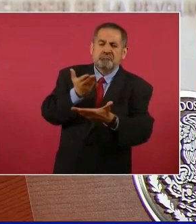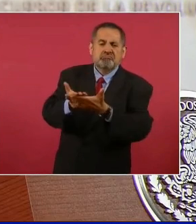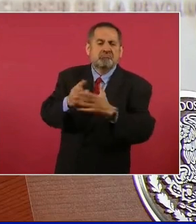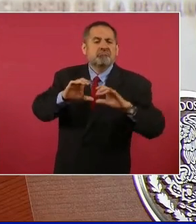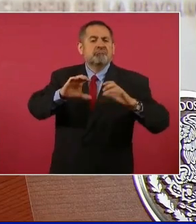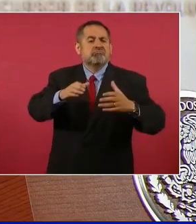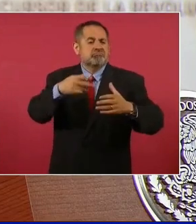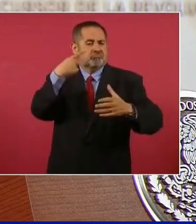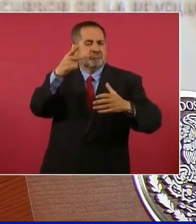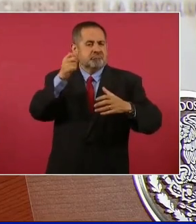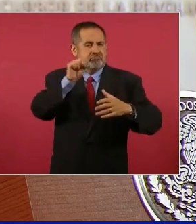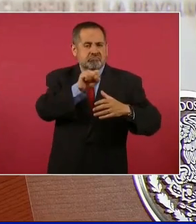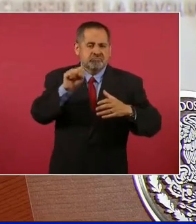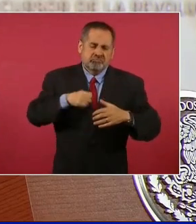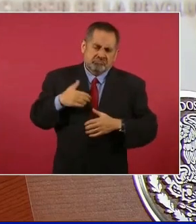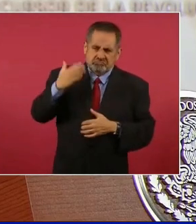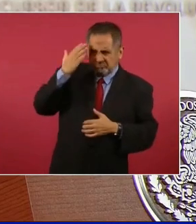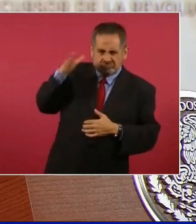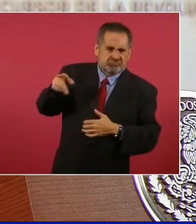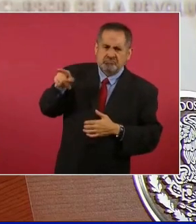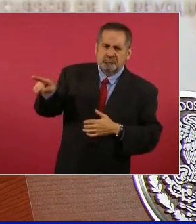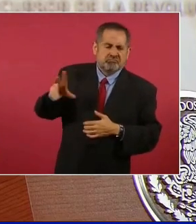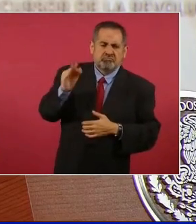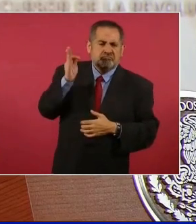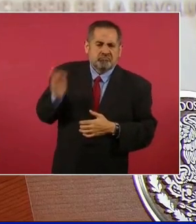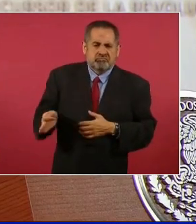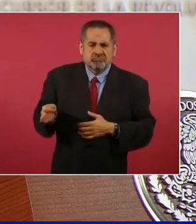local para desconocer a Huerta.